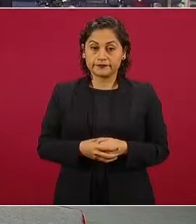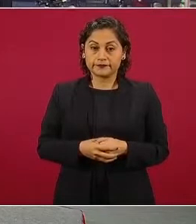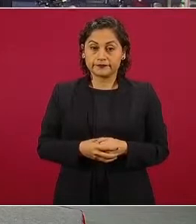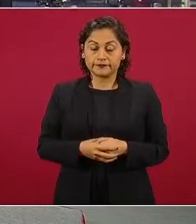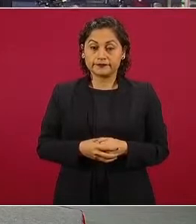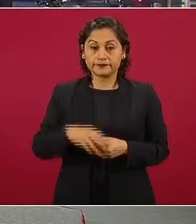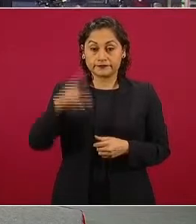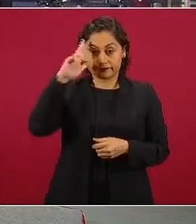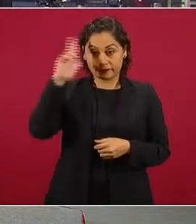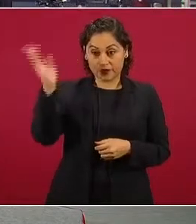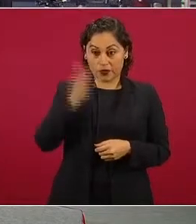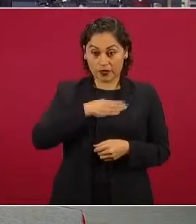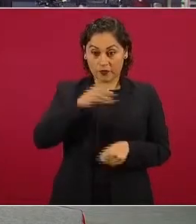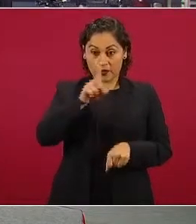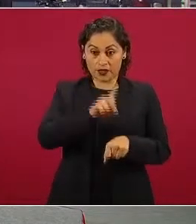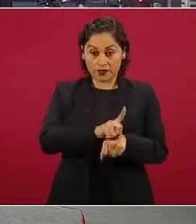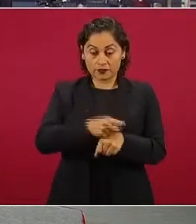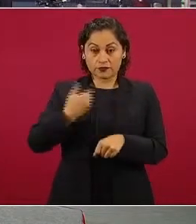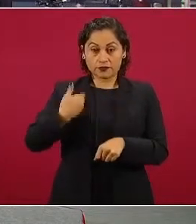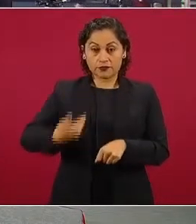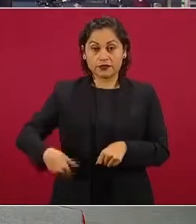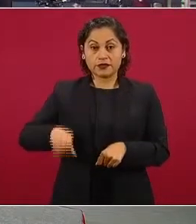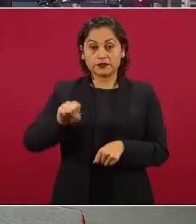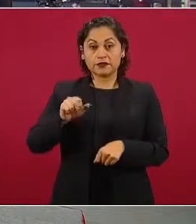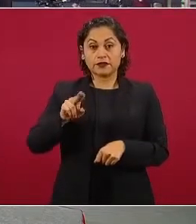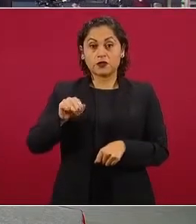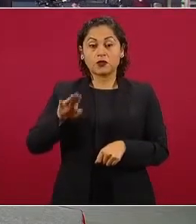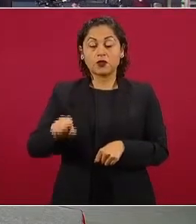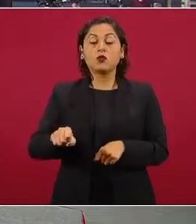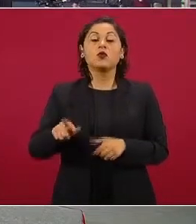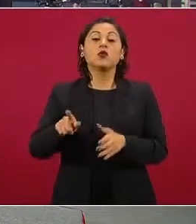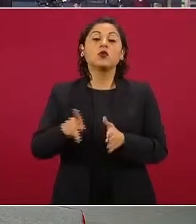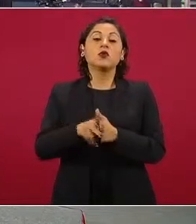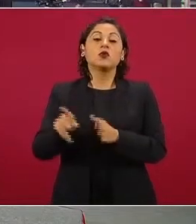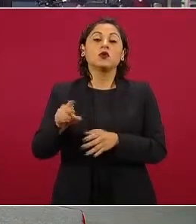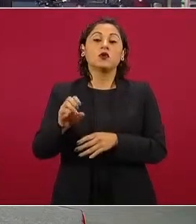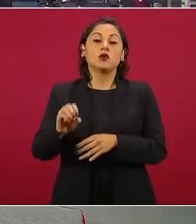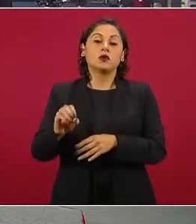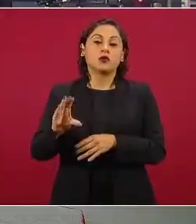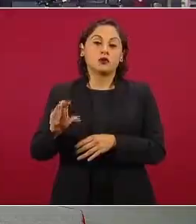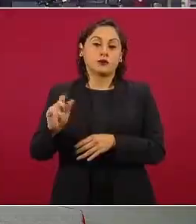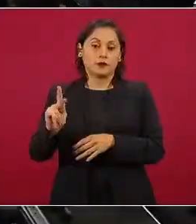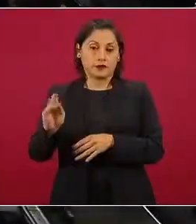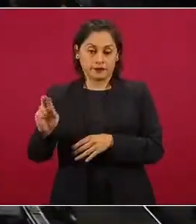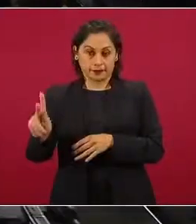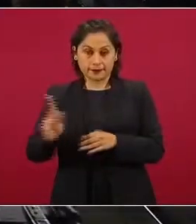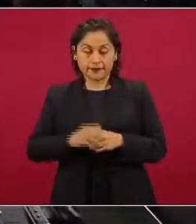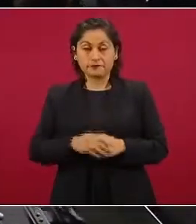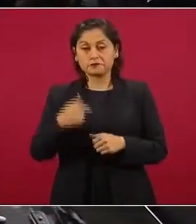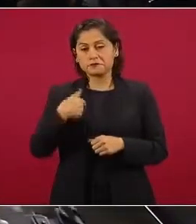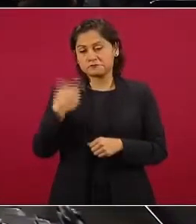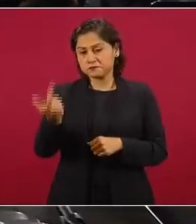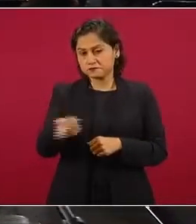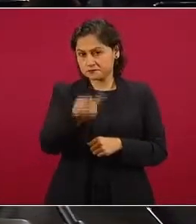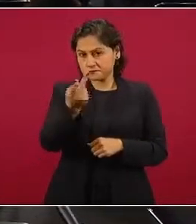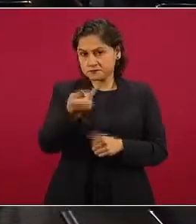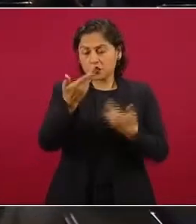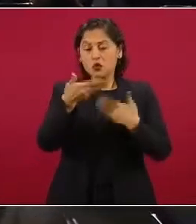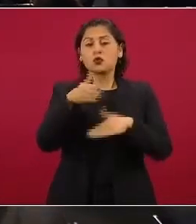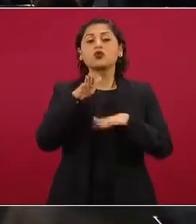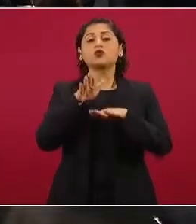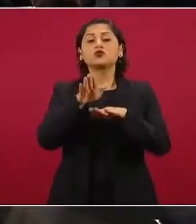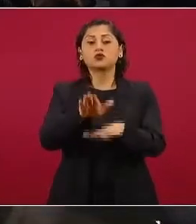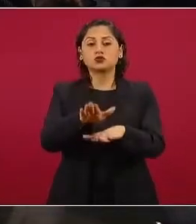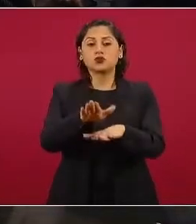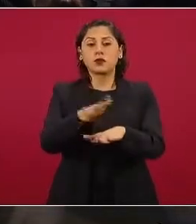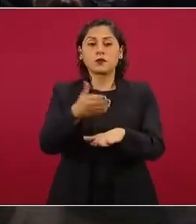Hola, buenos días. Lilia Saúl, de OCCRP. Canciller, quisiera preguntarle sobre un tema que ya es un